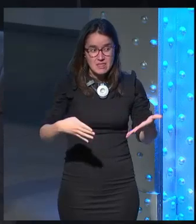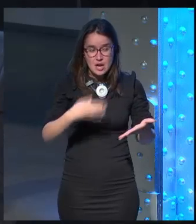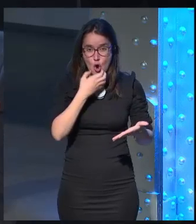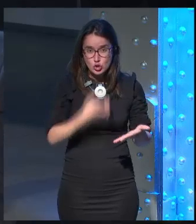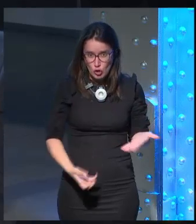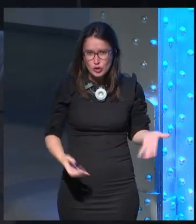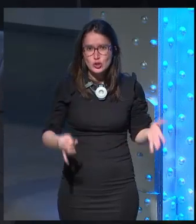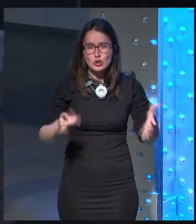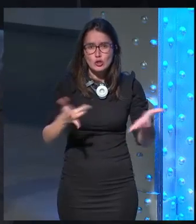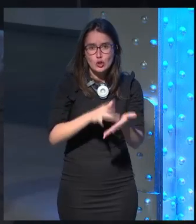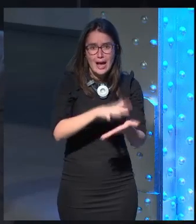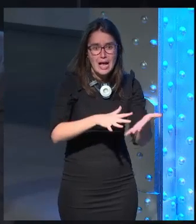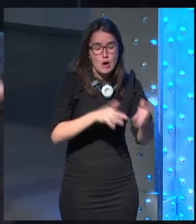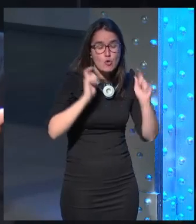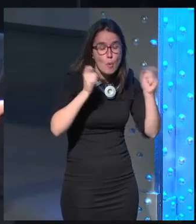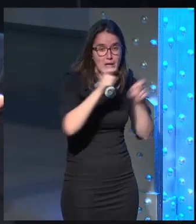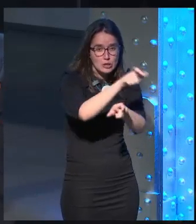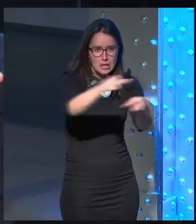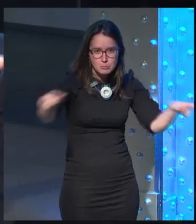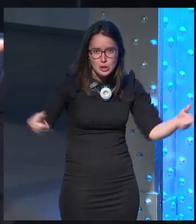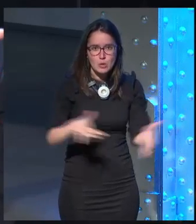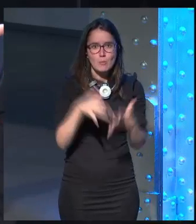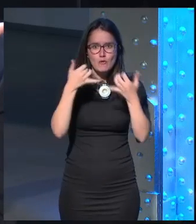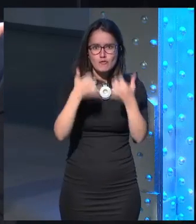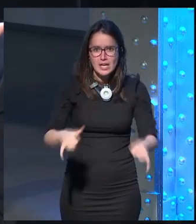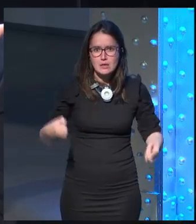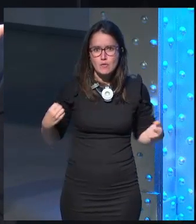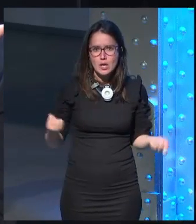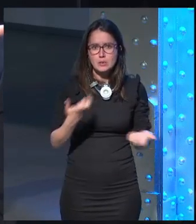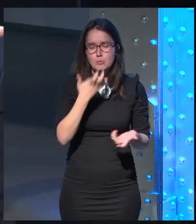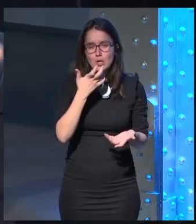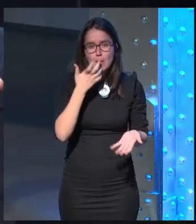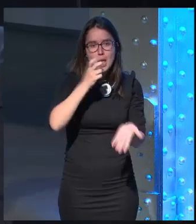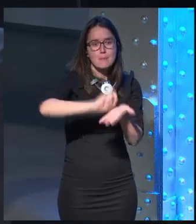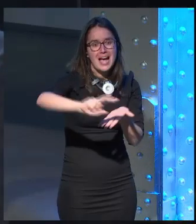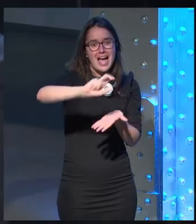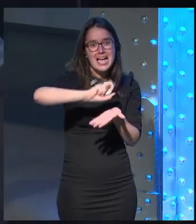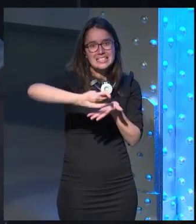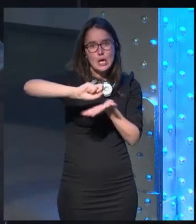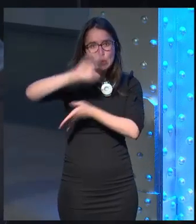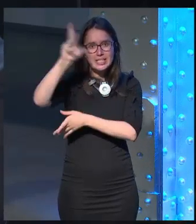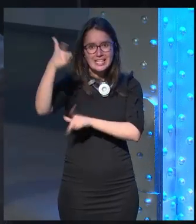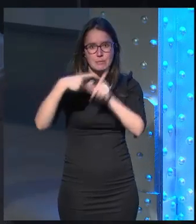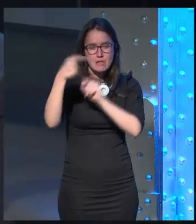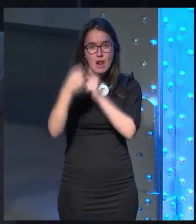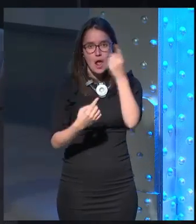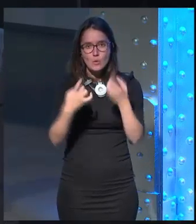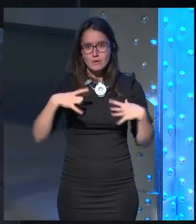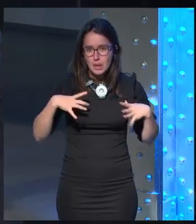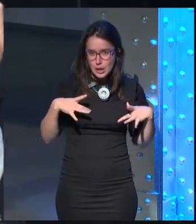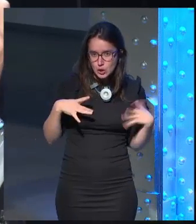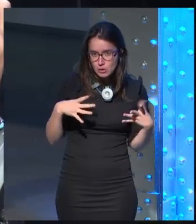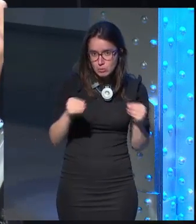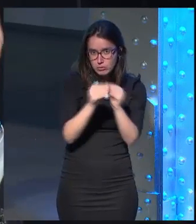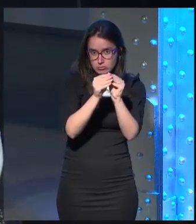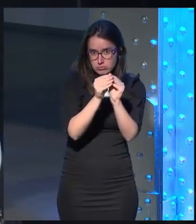gente. Entonces grandes eventos como por ejemplo paseos espaciales, algunas vacaciones que tenemos en